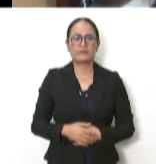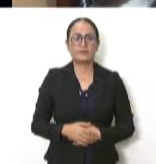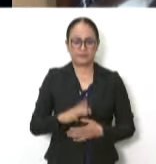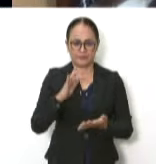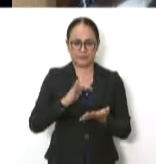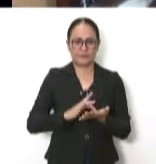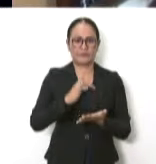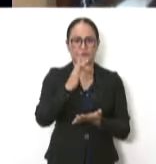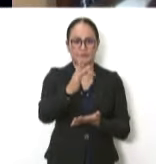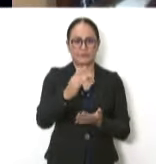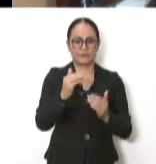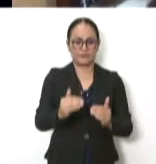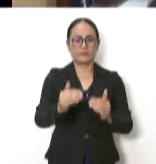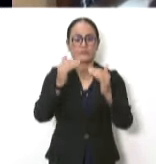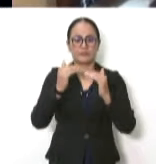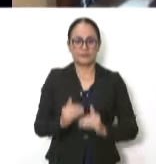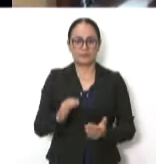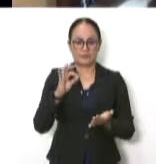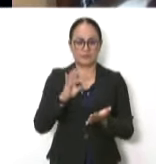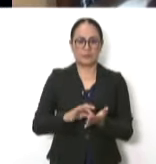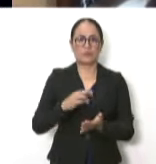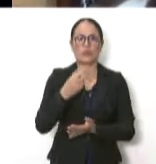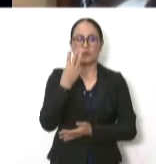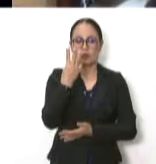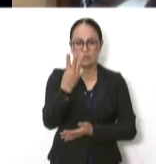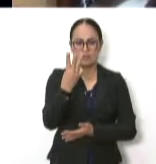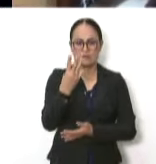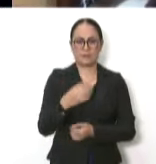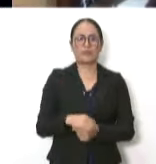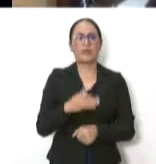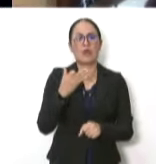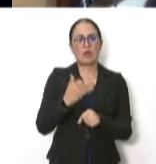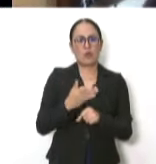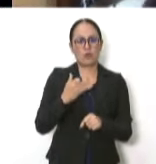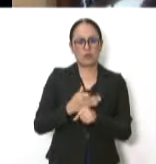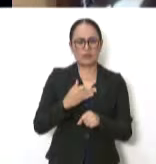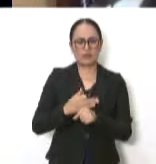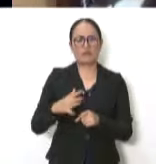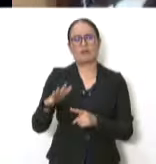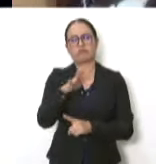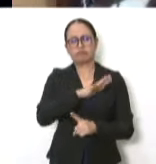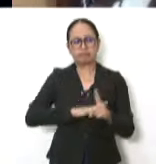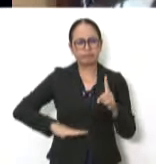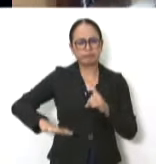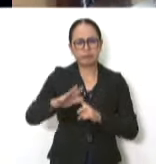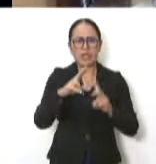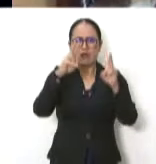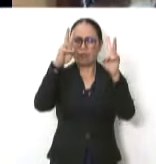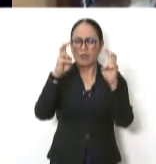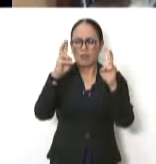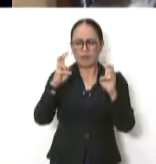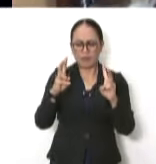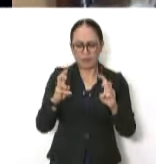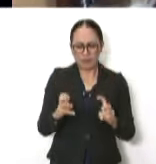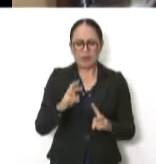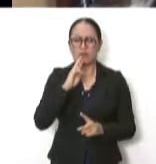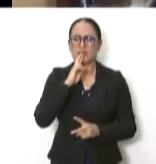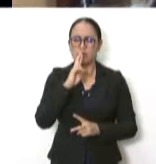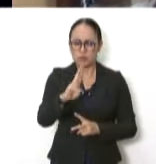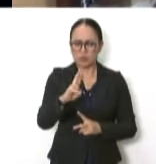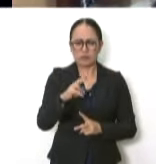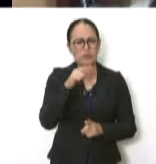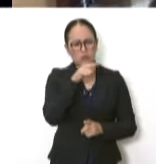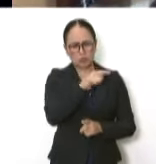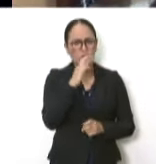Sí, gracias. Vamos al punto tercero que tiene que ver con la exposición panóptica de los asuntos a resolver. A cargo de